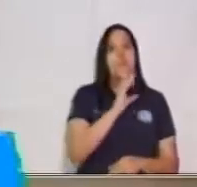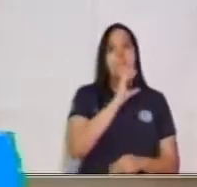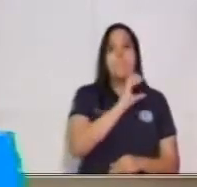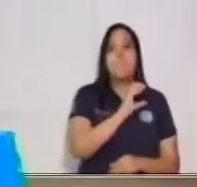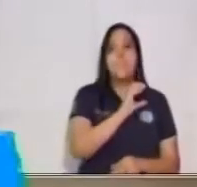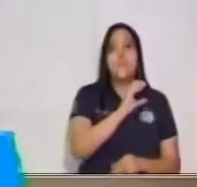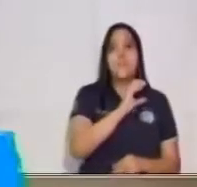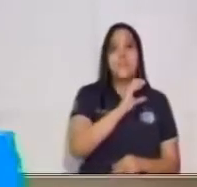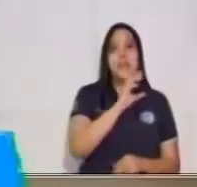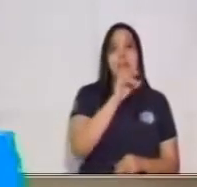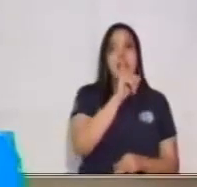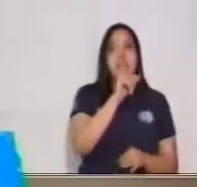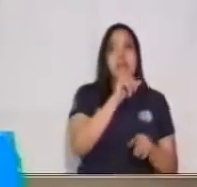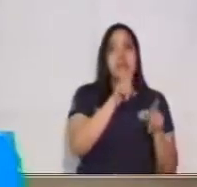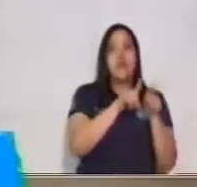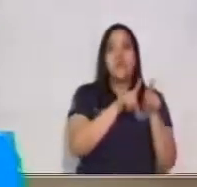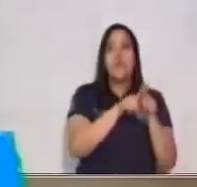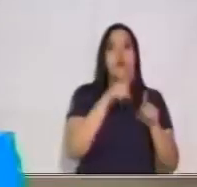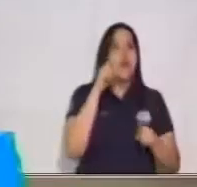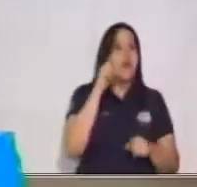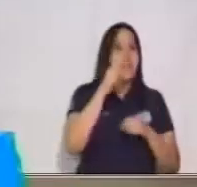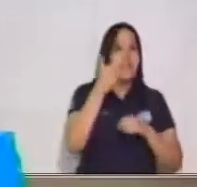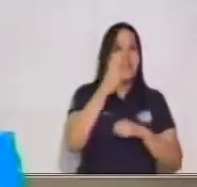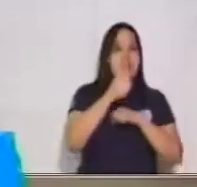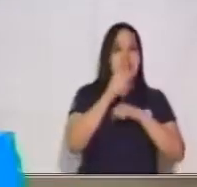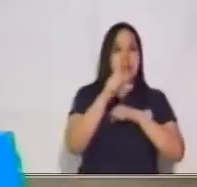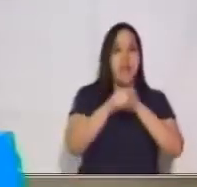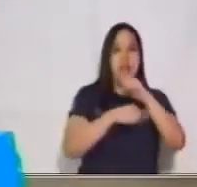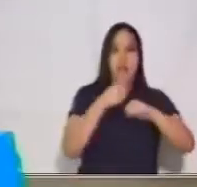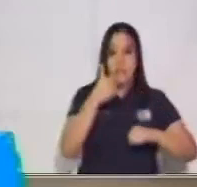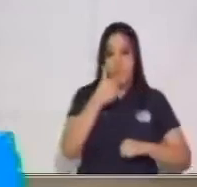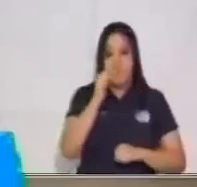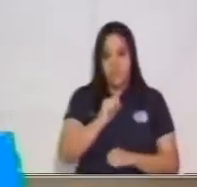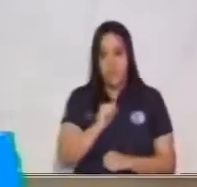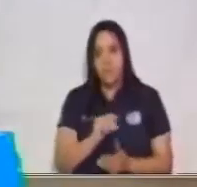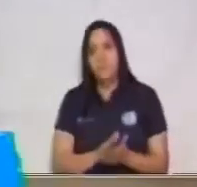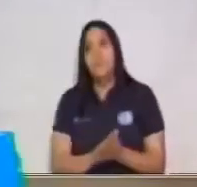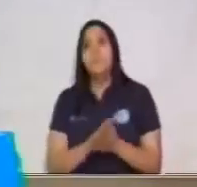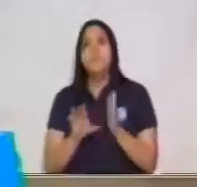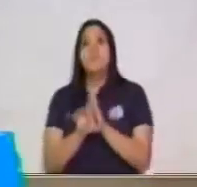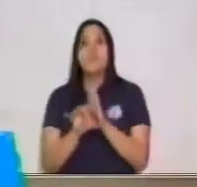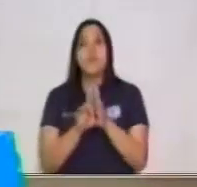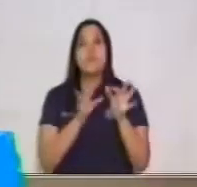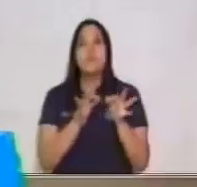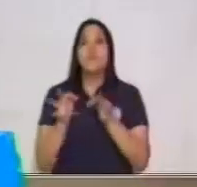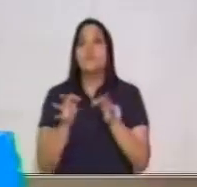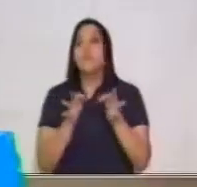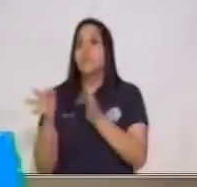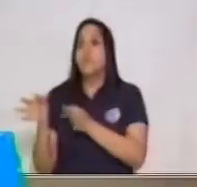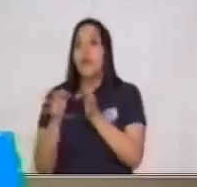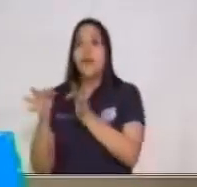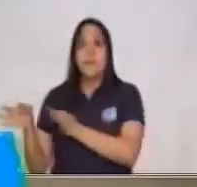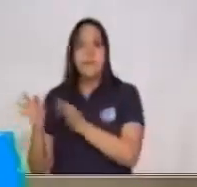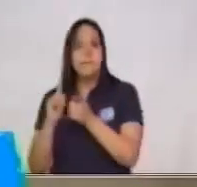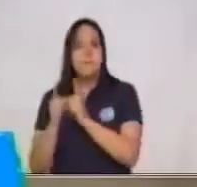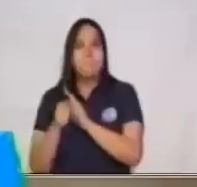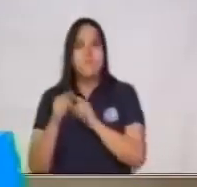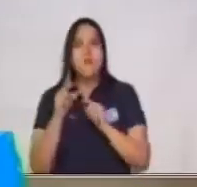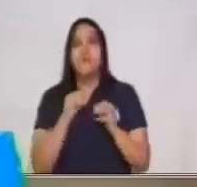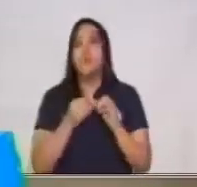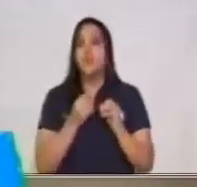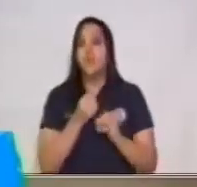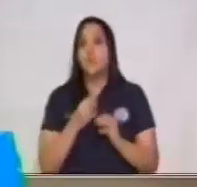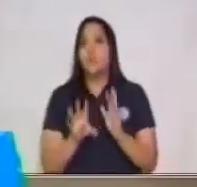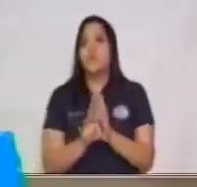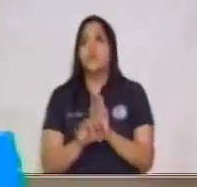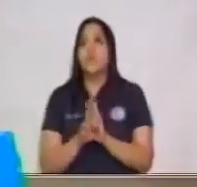lineal, por el coseno del ángulo. Vamos a ir sustituyendo valores entonces. A